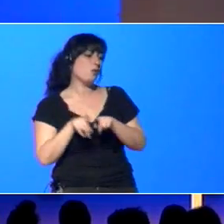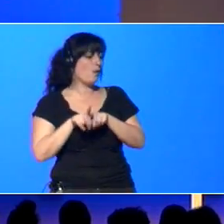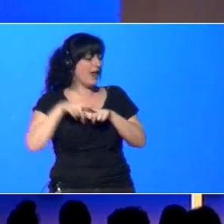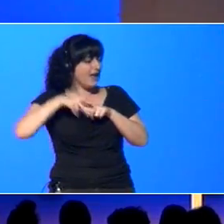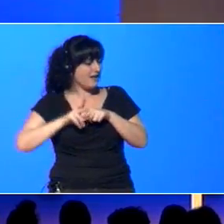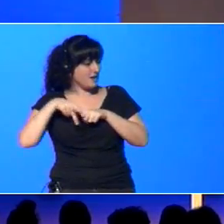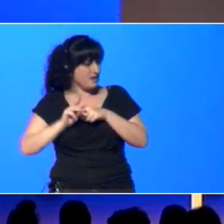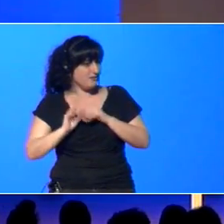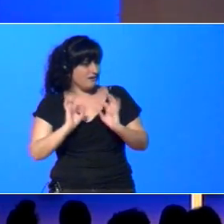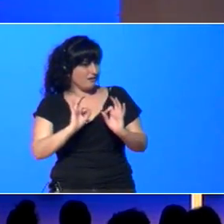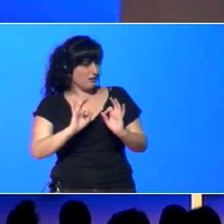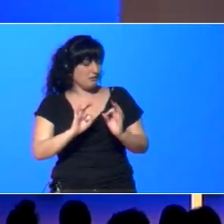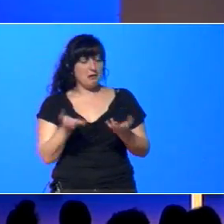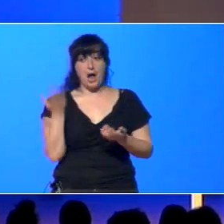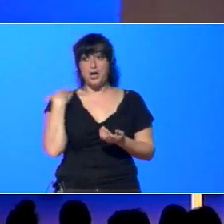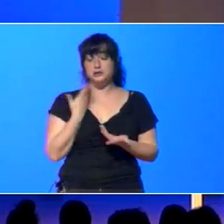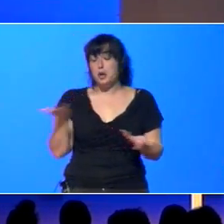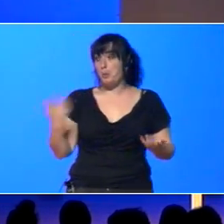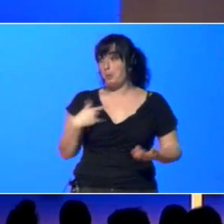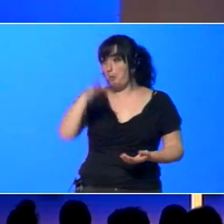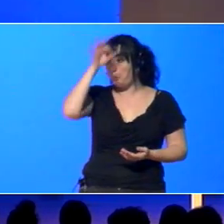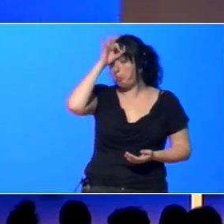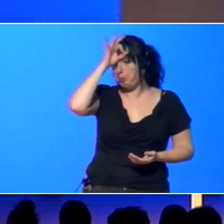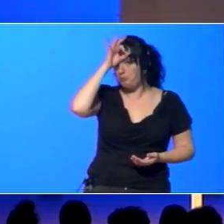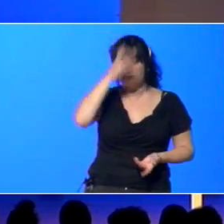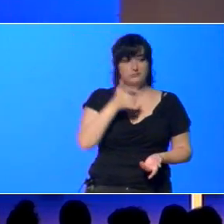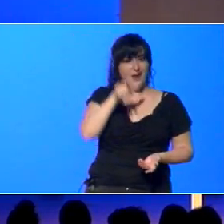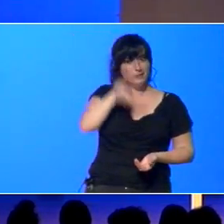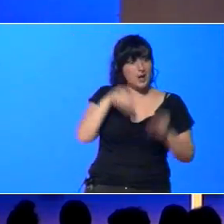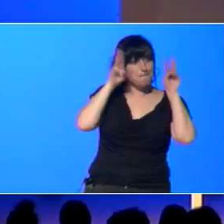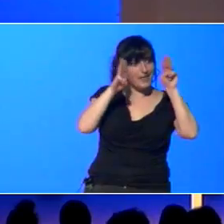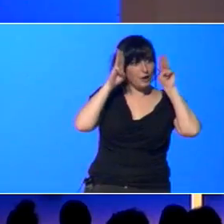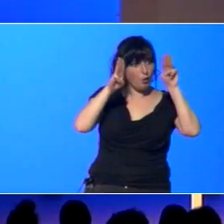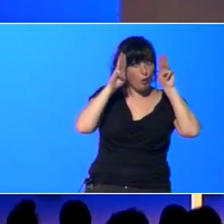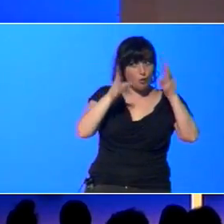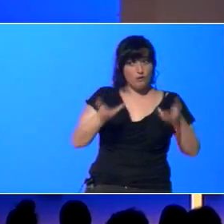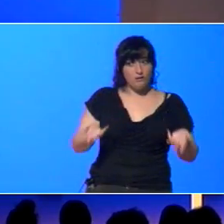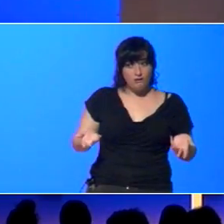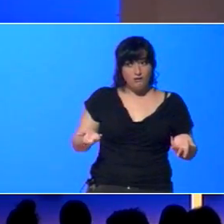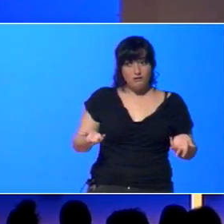es que yo de esto no tengo ni idea, pedagogos, ¿no? Yo es que